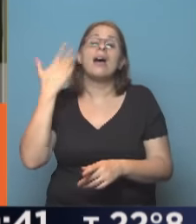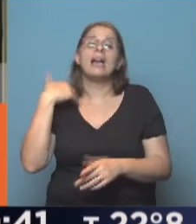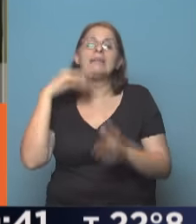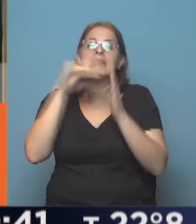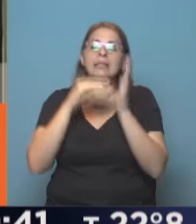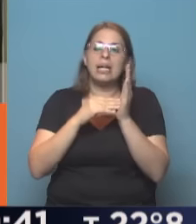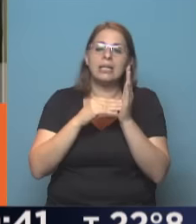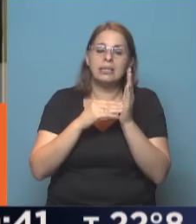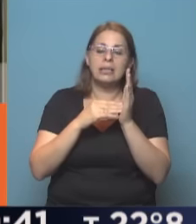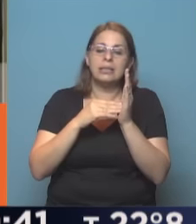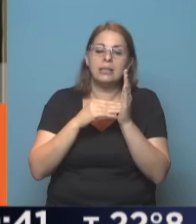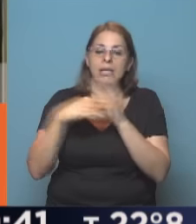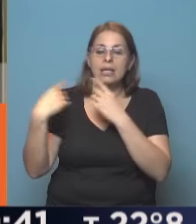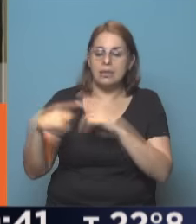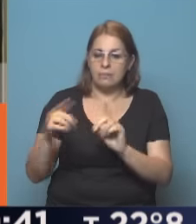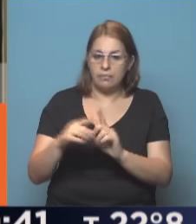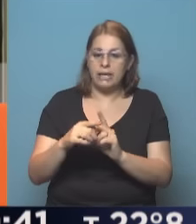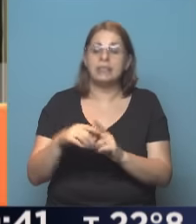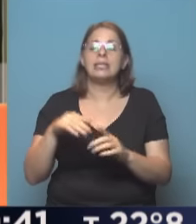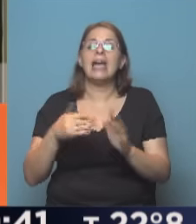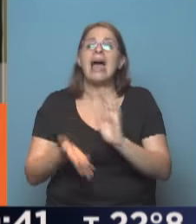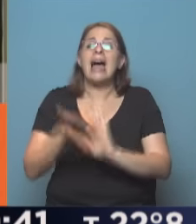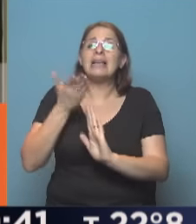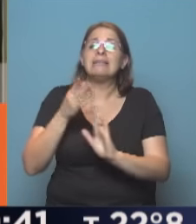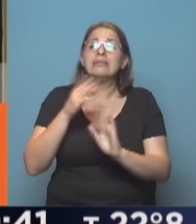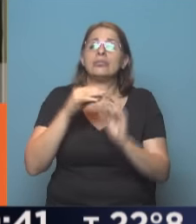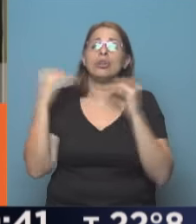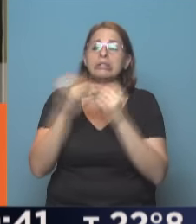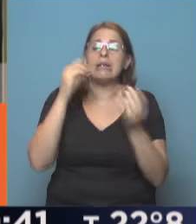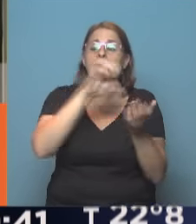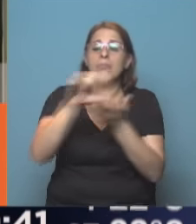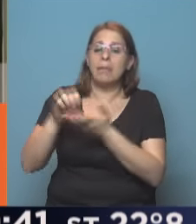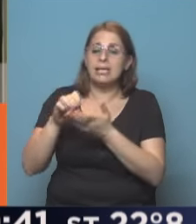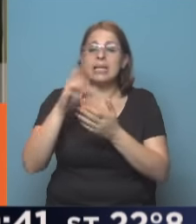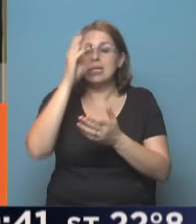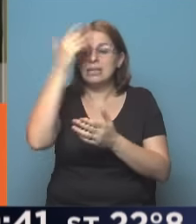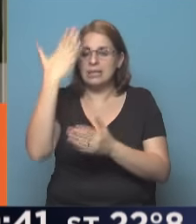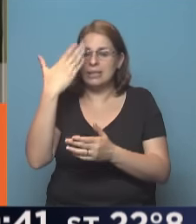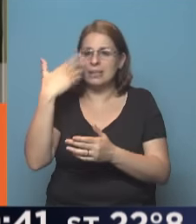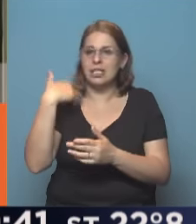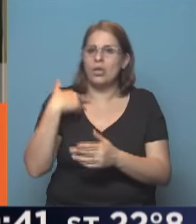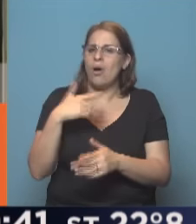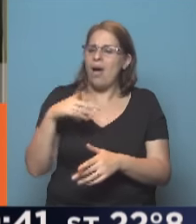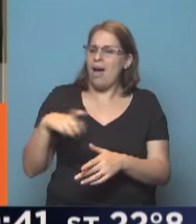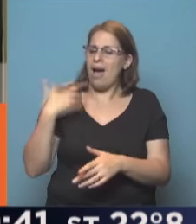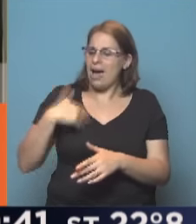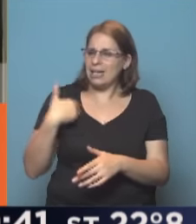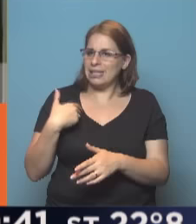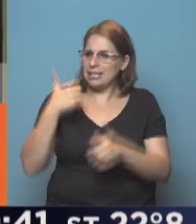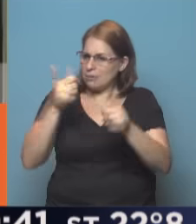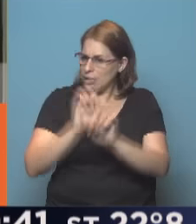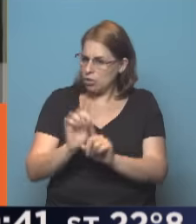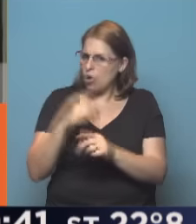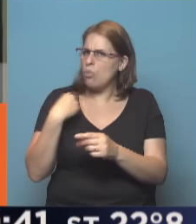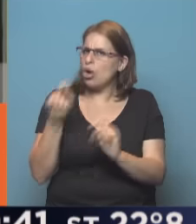rankeados 59º sobre 65 países, o sea que no éramos tan buenos como creíamos. ¿Qué nos pasó y cómo se revierte